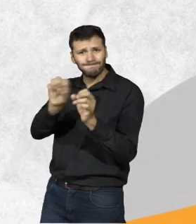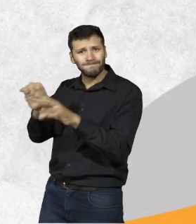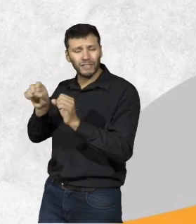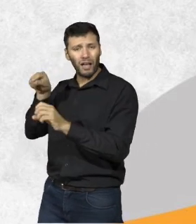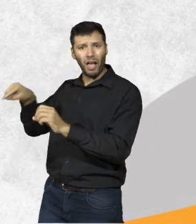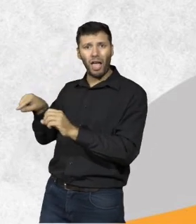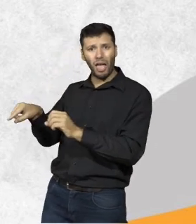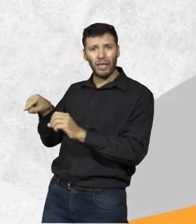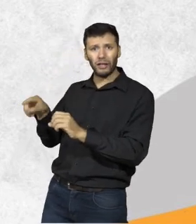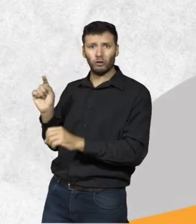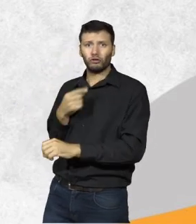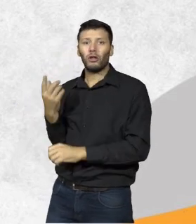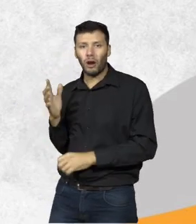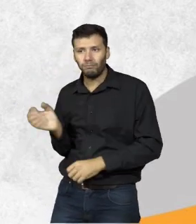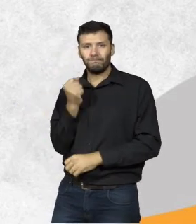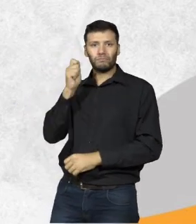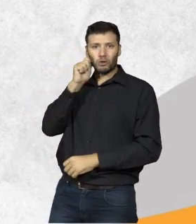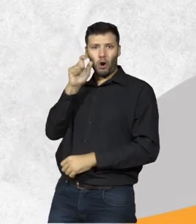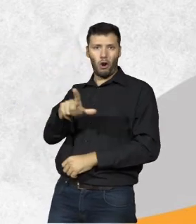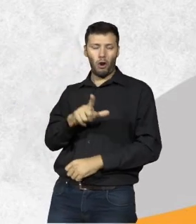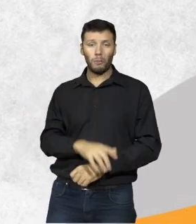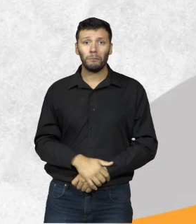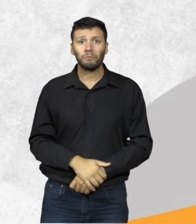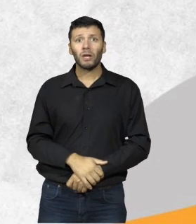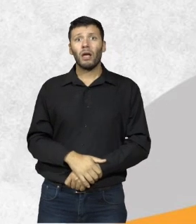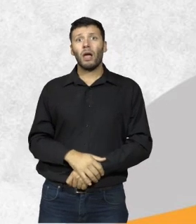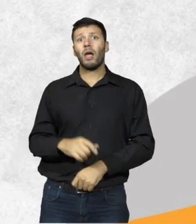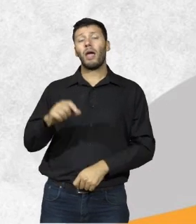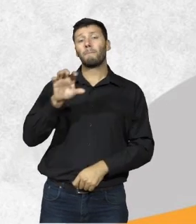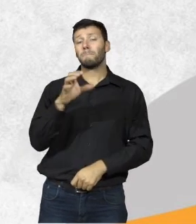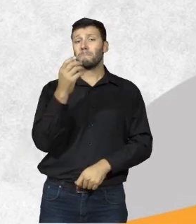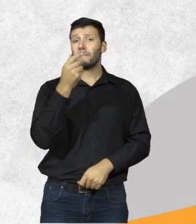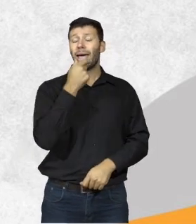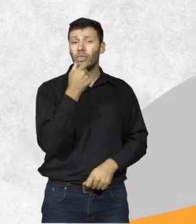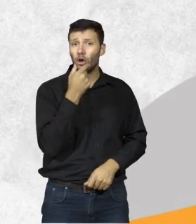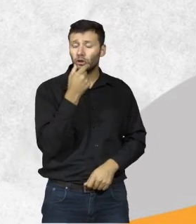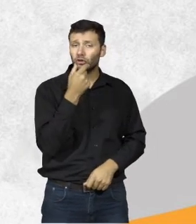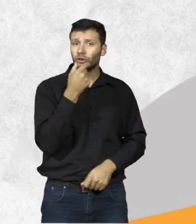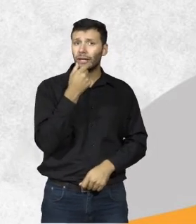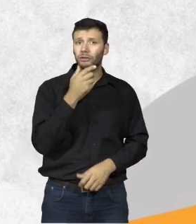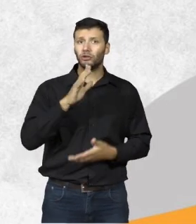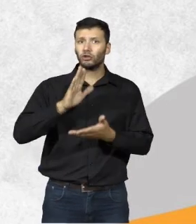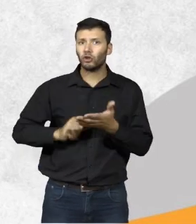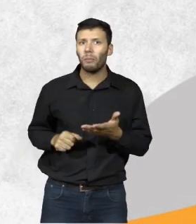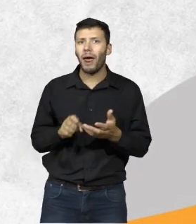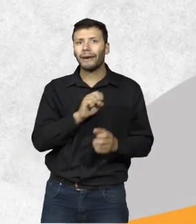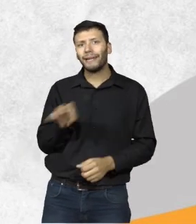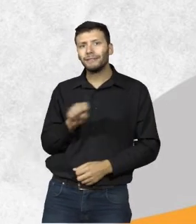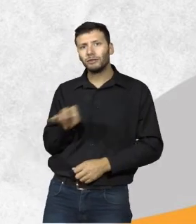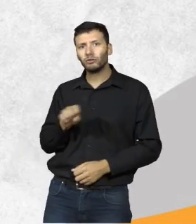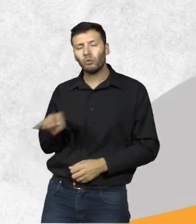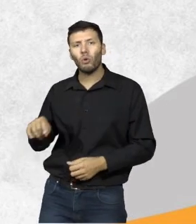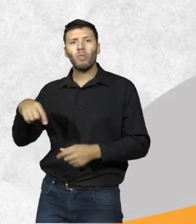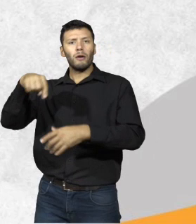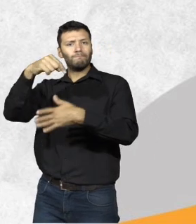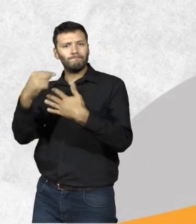clínker. Otro avance importante en la provincia de Mendoza fue el tema de los residuos patogénicos. Antes era común